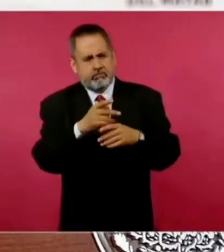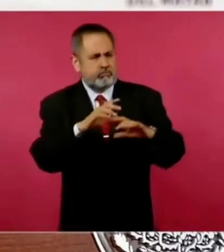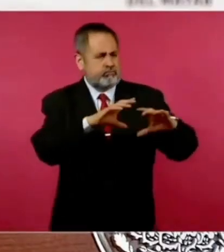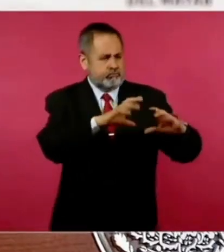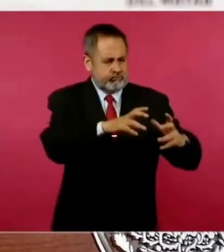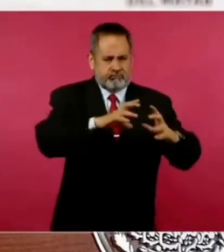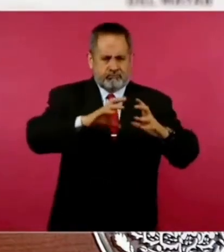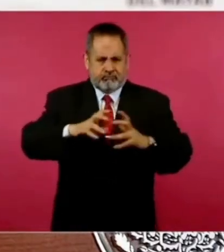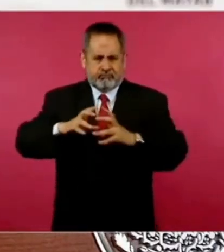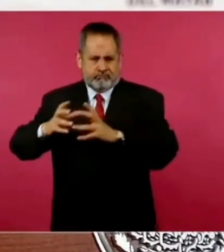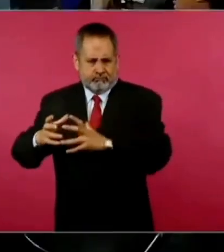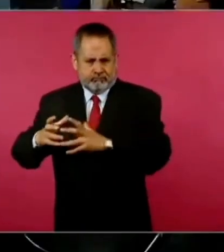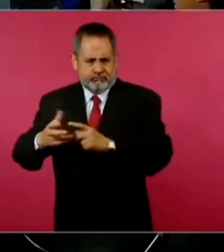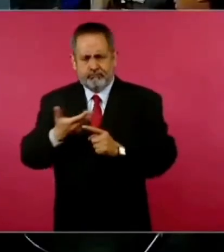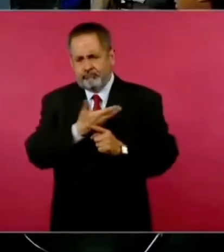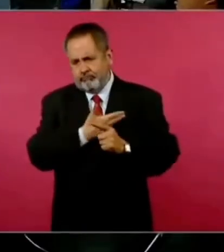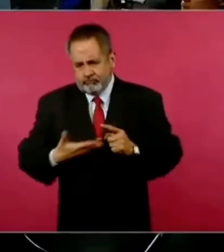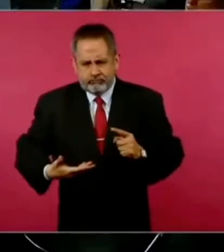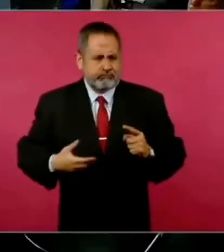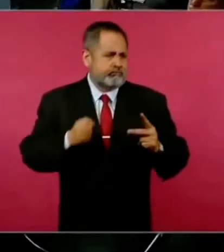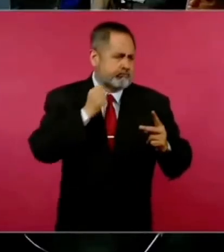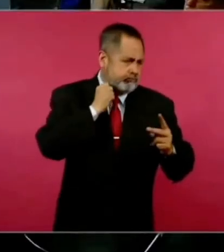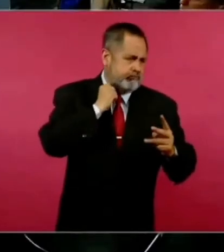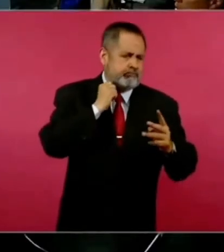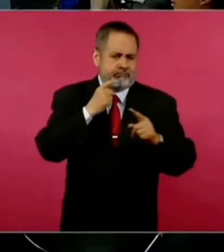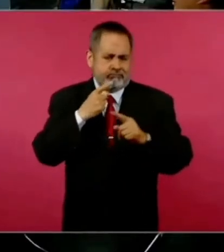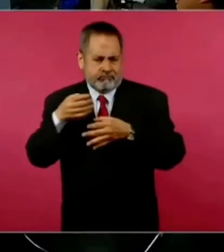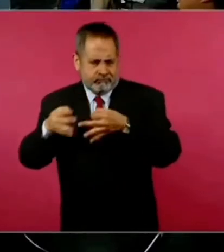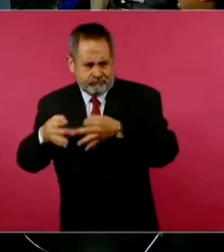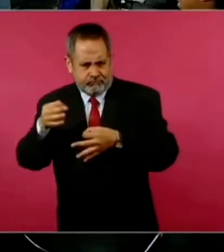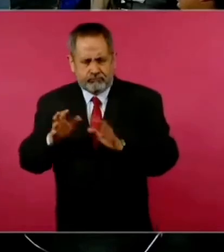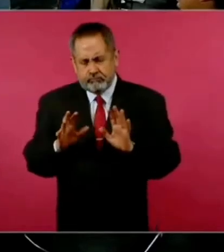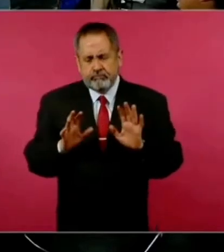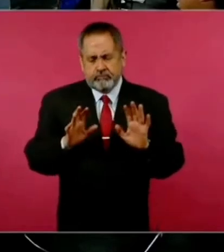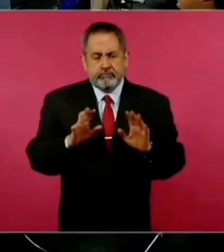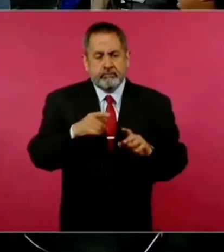poderes a partir de la democracia.